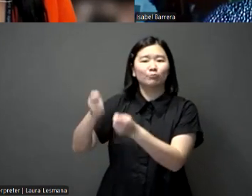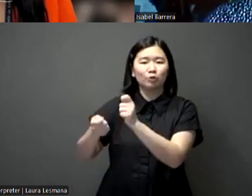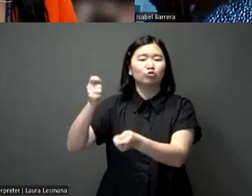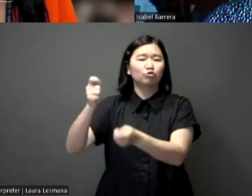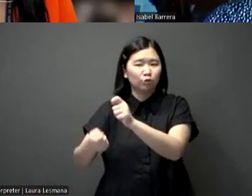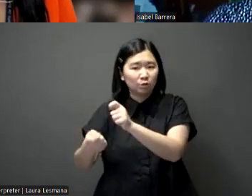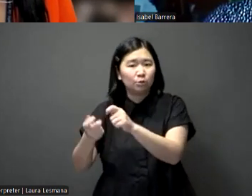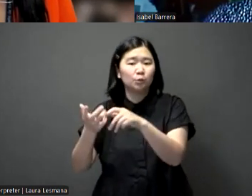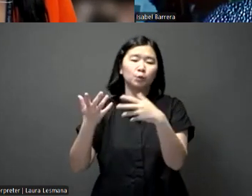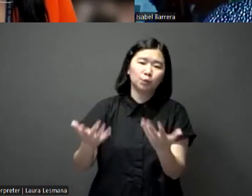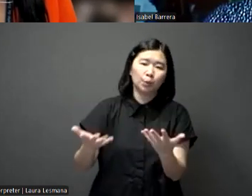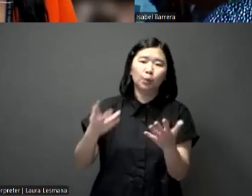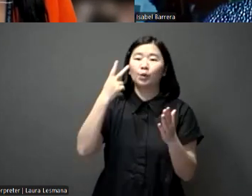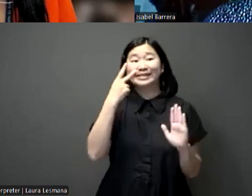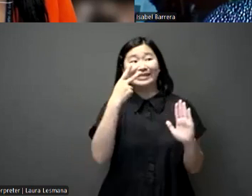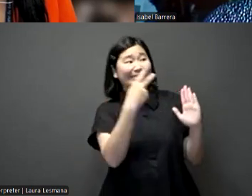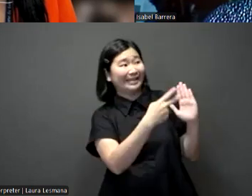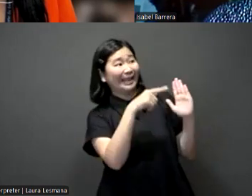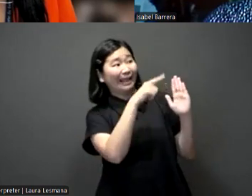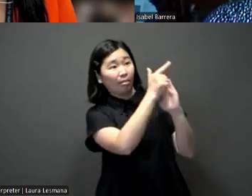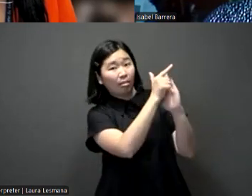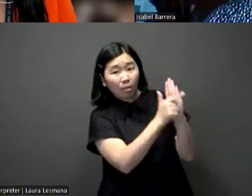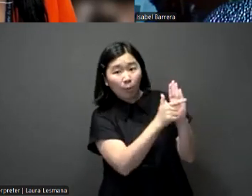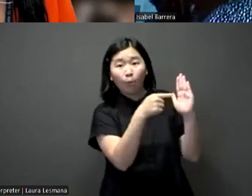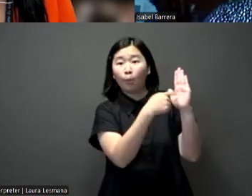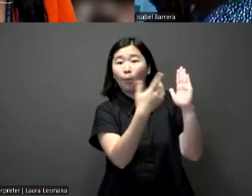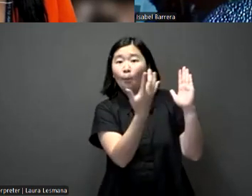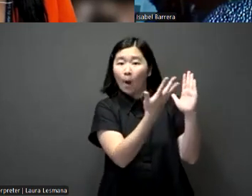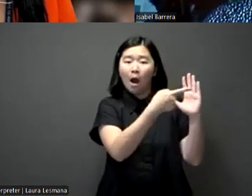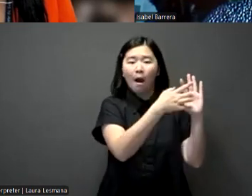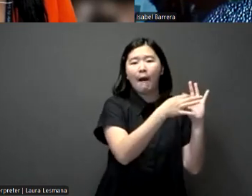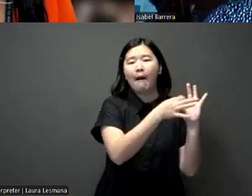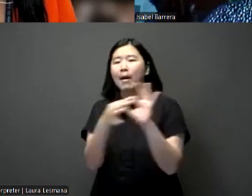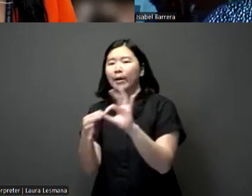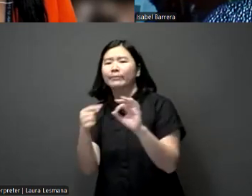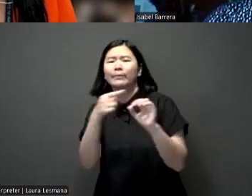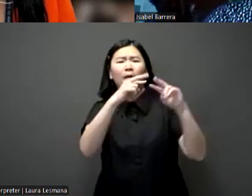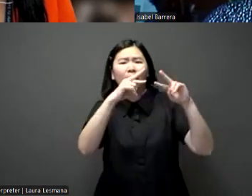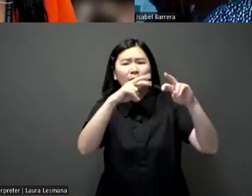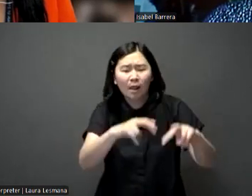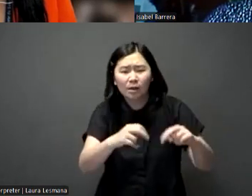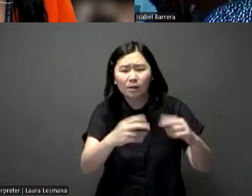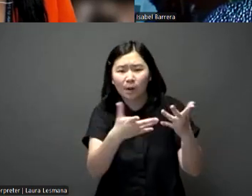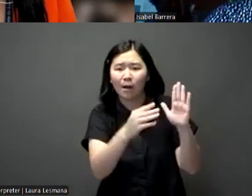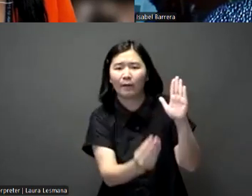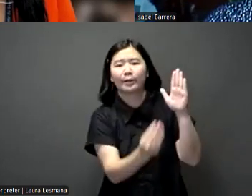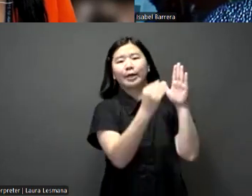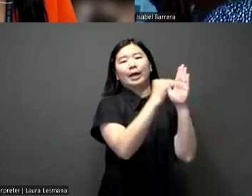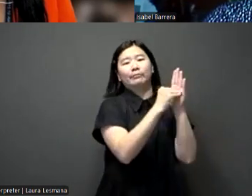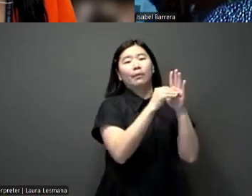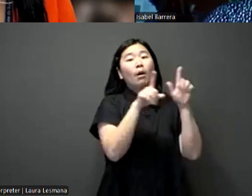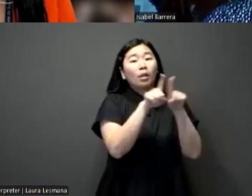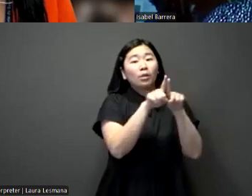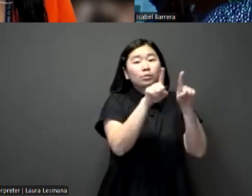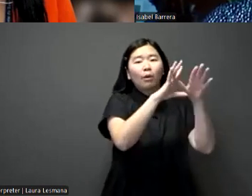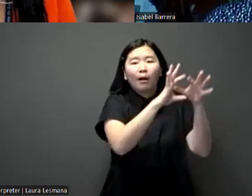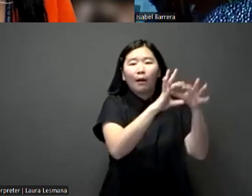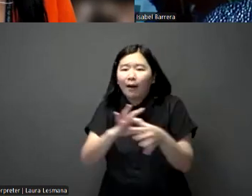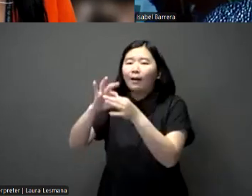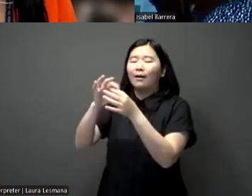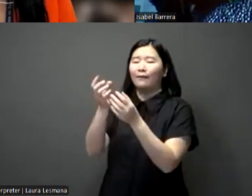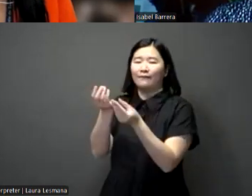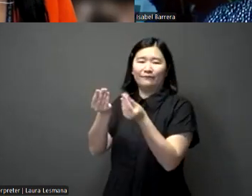evaluación de la evidencia necesaria para poder tomar decisiones sobre qué intervenciones sanitarias se incluyen y cuáles no.